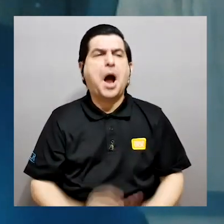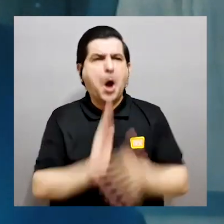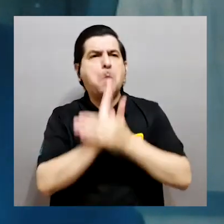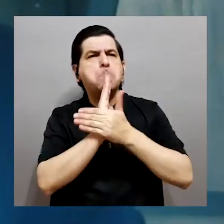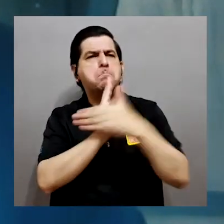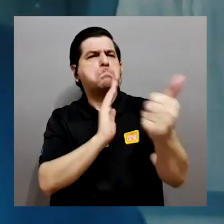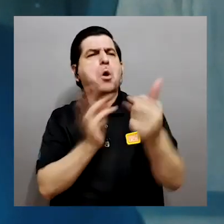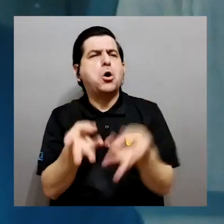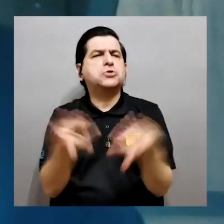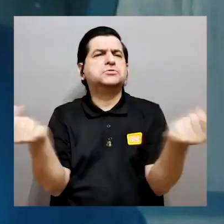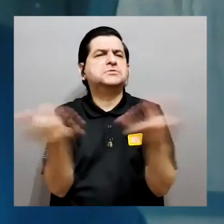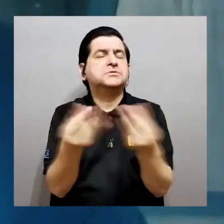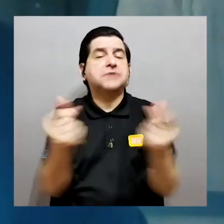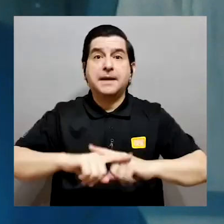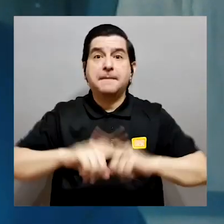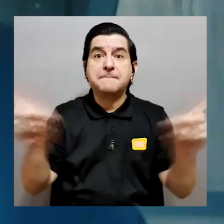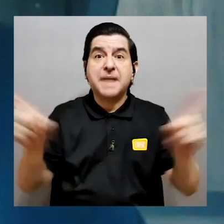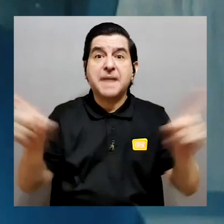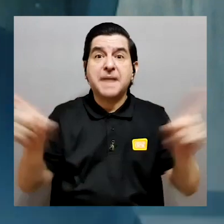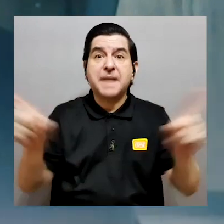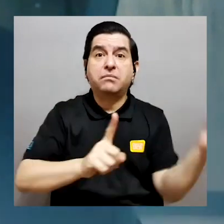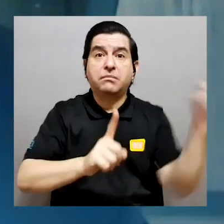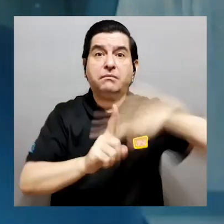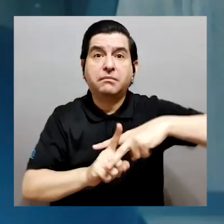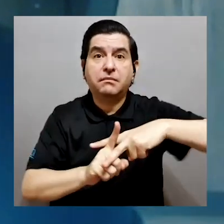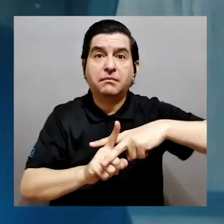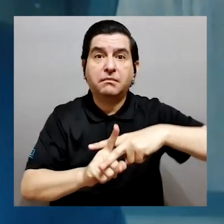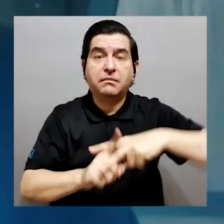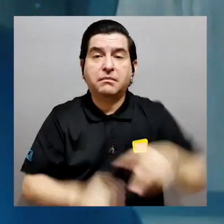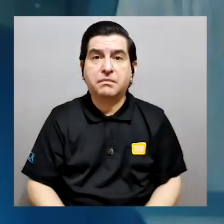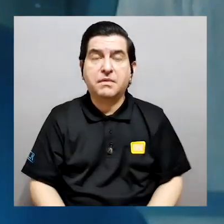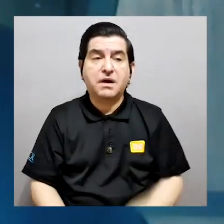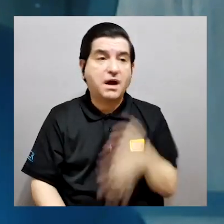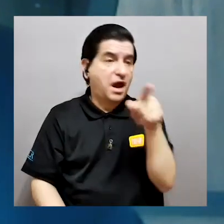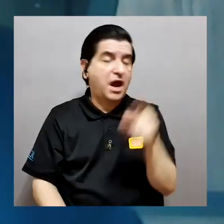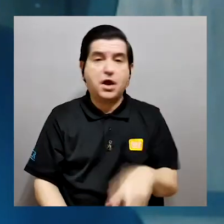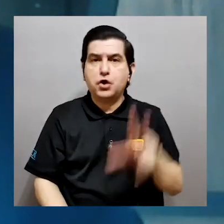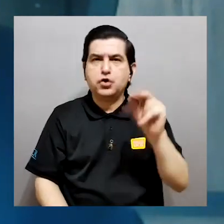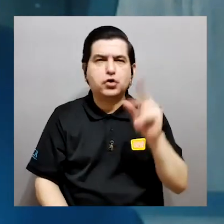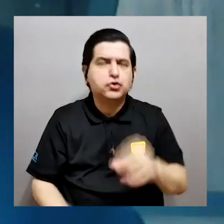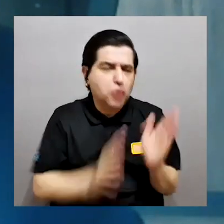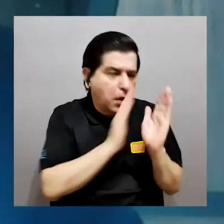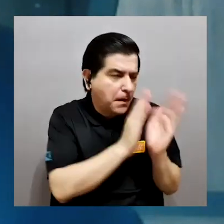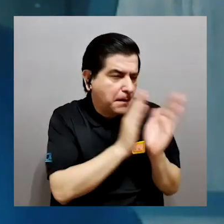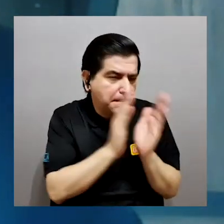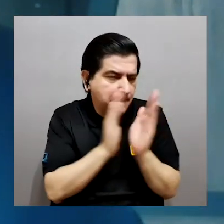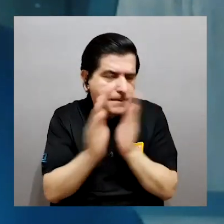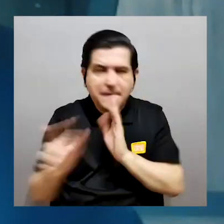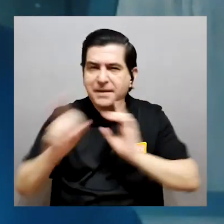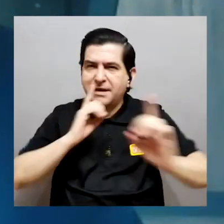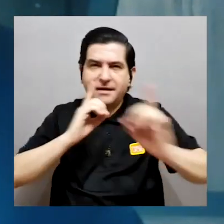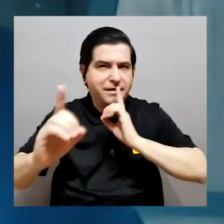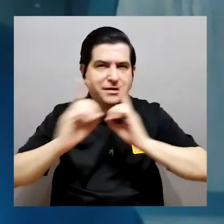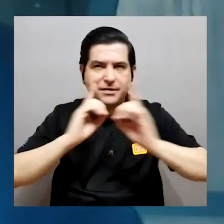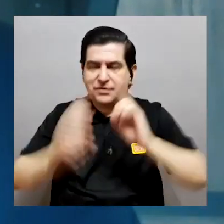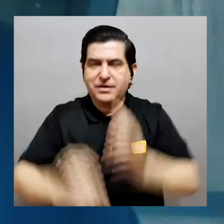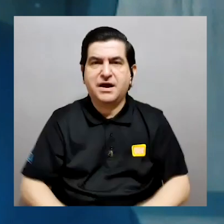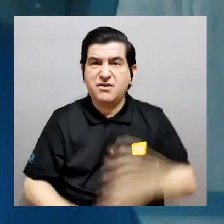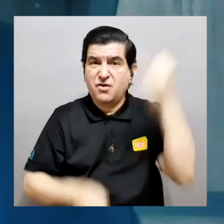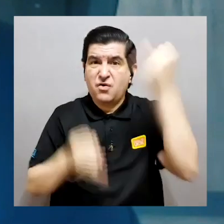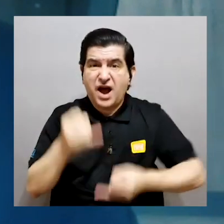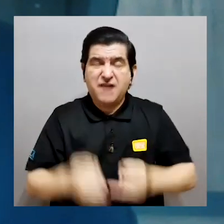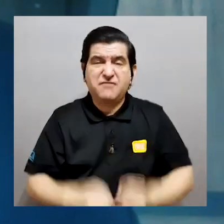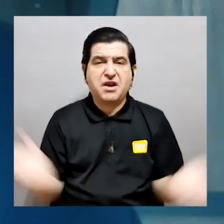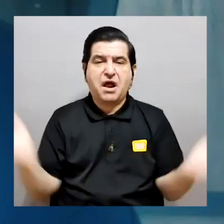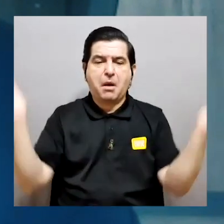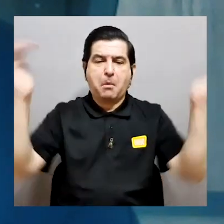mucho potencial de solución, pero a la hora de implementarse, como no han sido cocinadas, no han sido dialogadas,